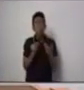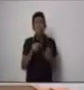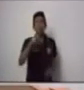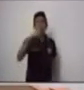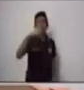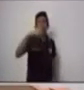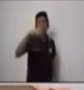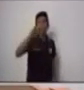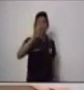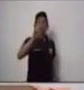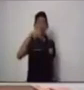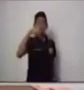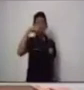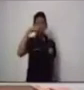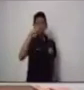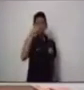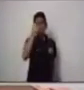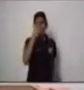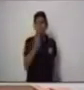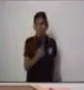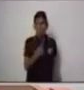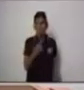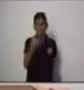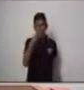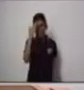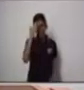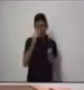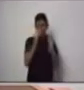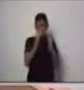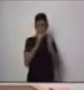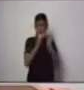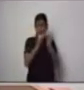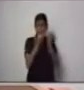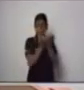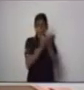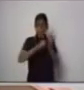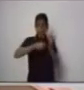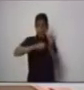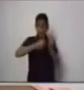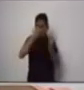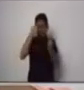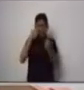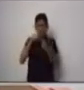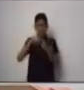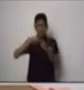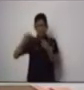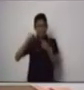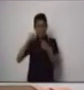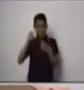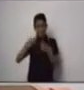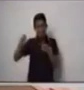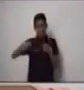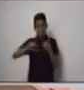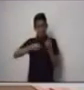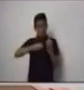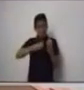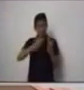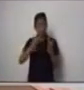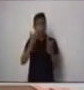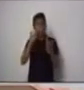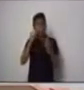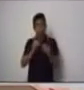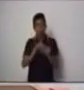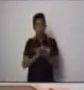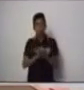puntas. Es un objeto que tenemos nosotros en casa también porque lo utilizamos para poder hacer filo